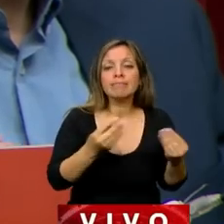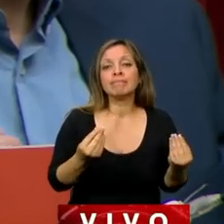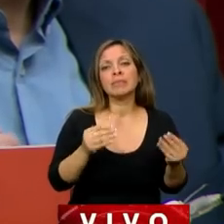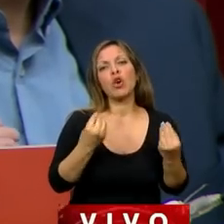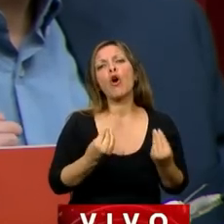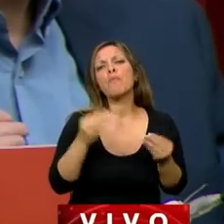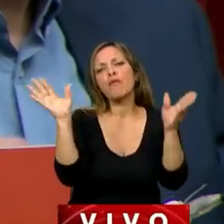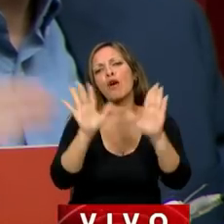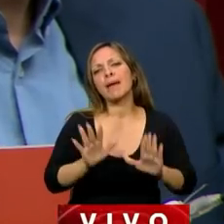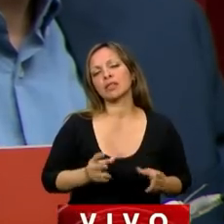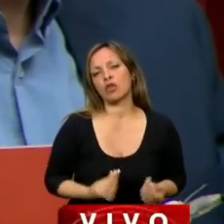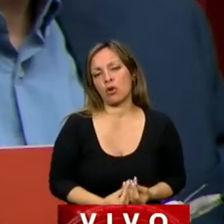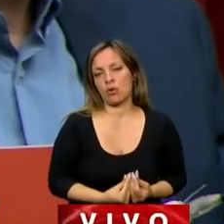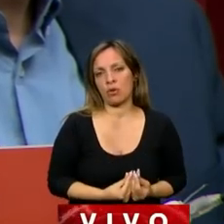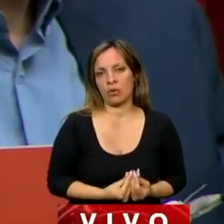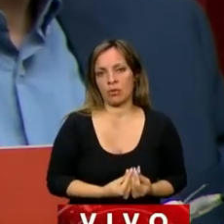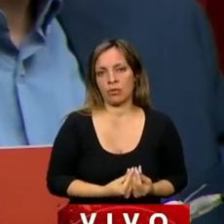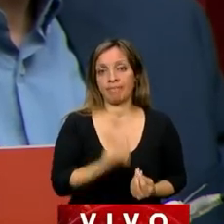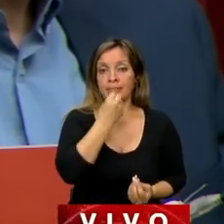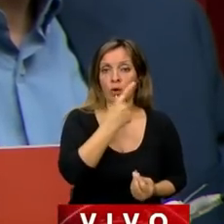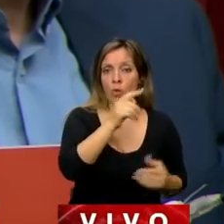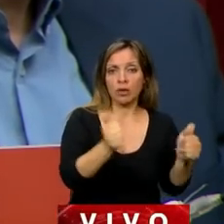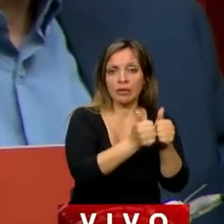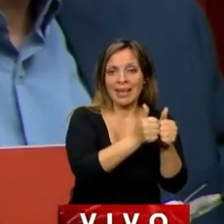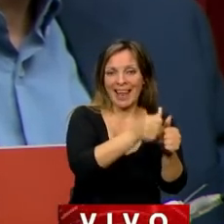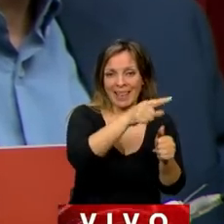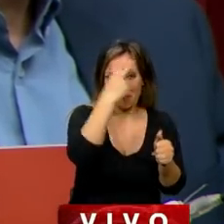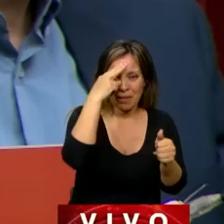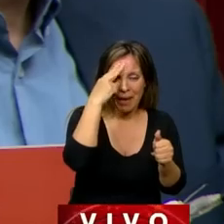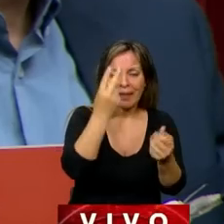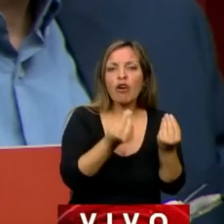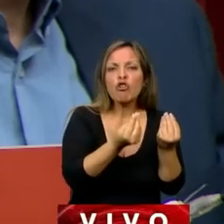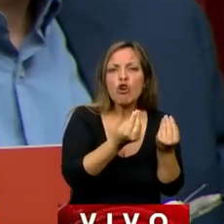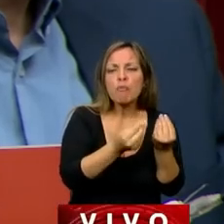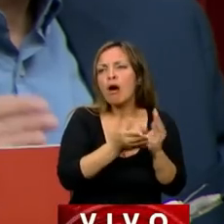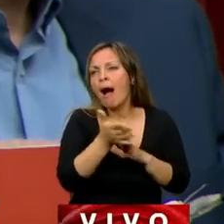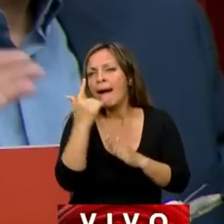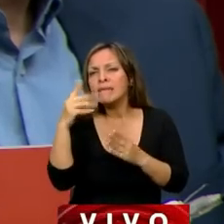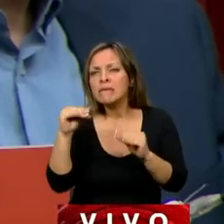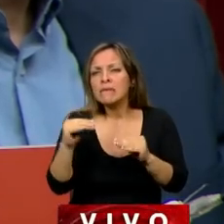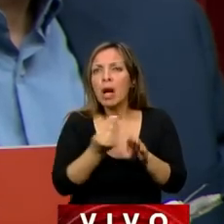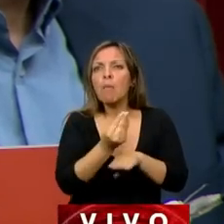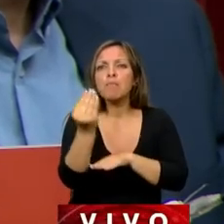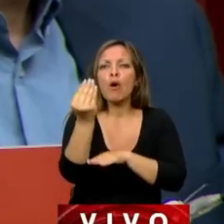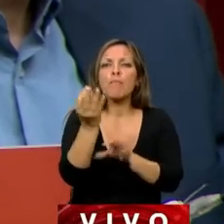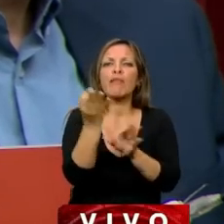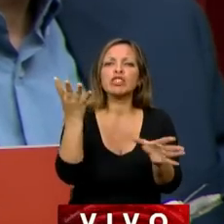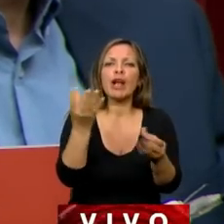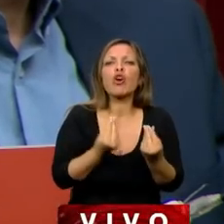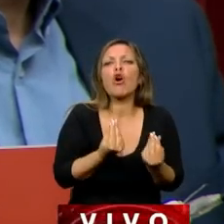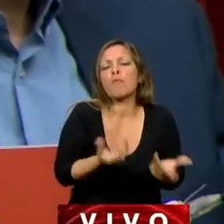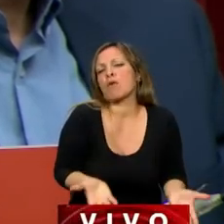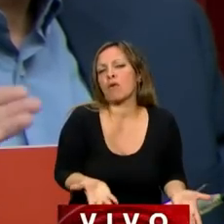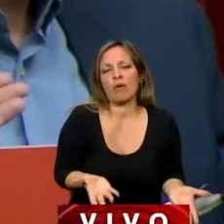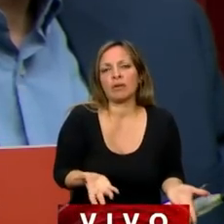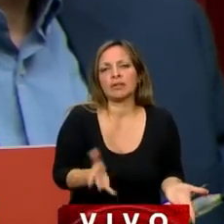muy difícil que una auxiliar o un auxiliar pase a poder ser reconocido como un profesional.